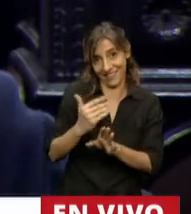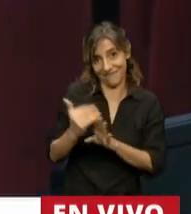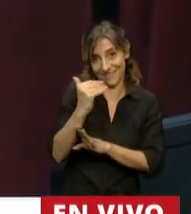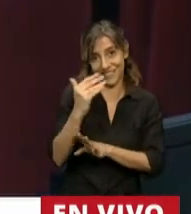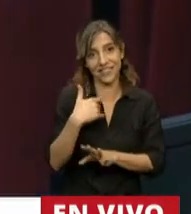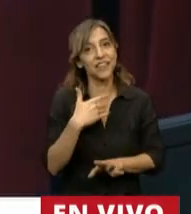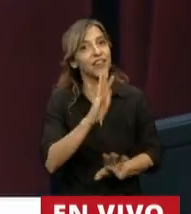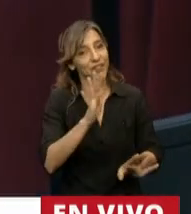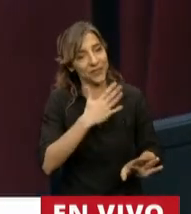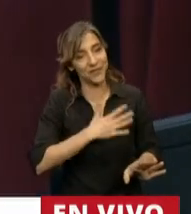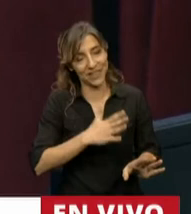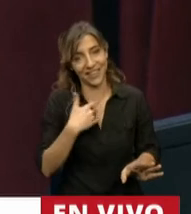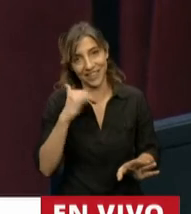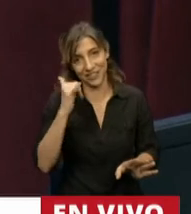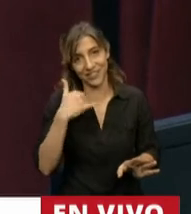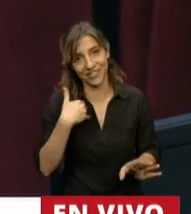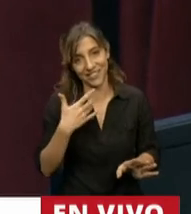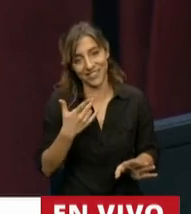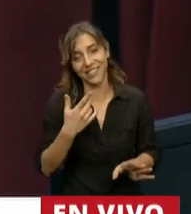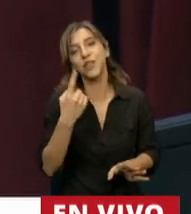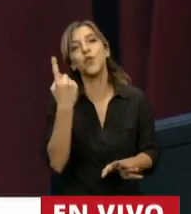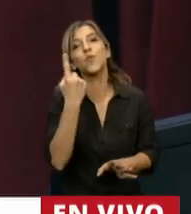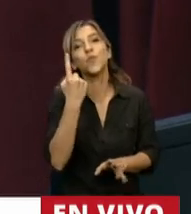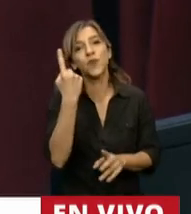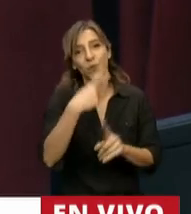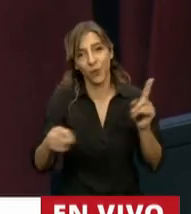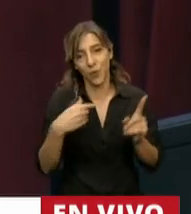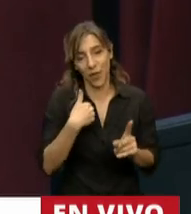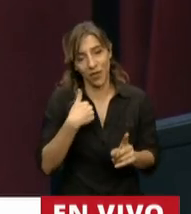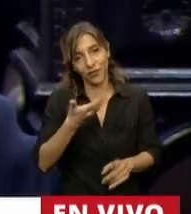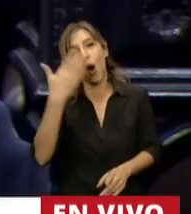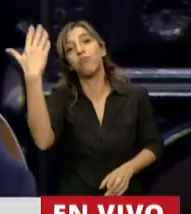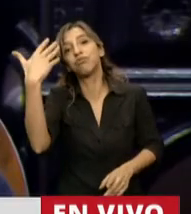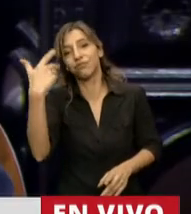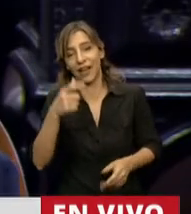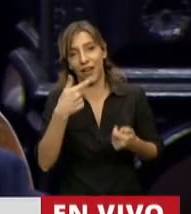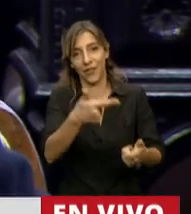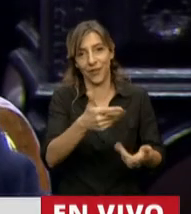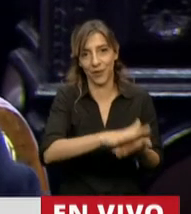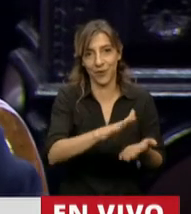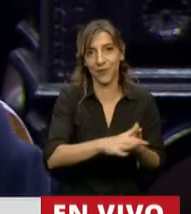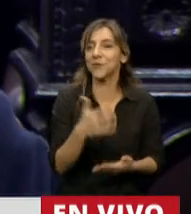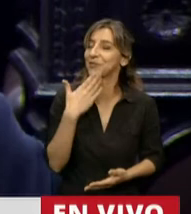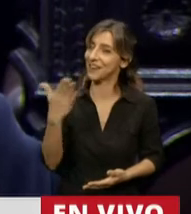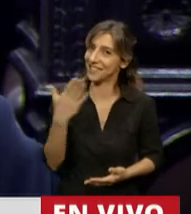No, quédese tranquilo que le voy a reconocer el minuto y medio que le quedé. Gracias, presidente, siempre tan